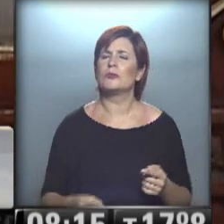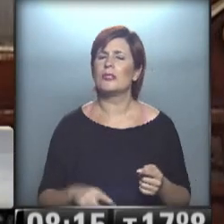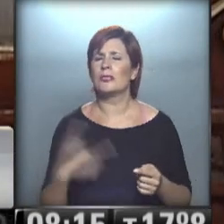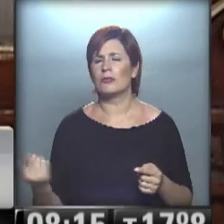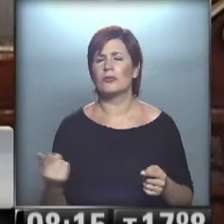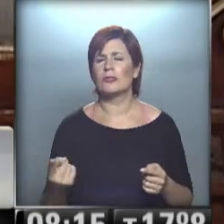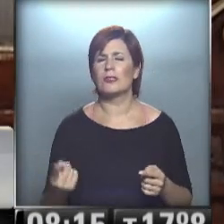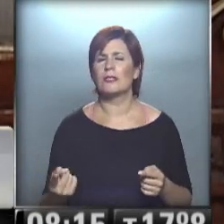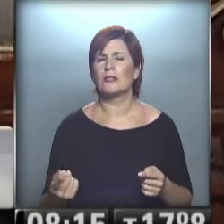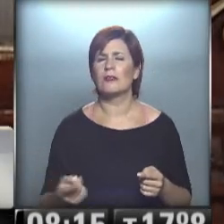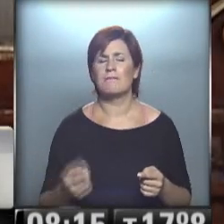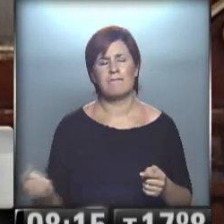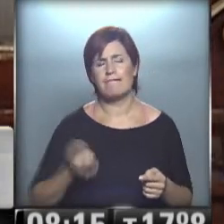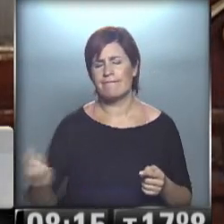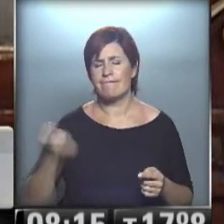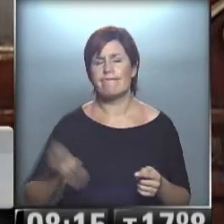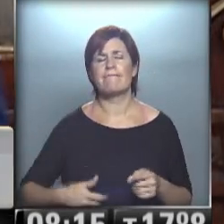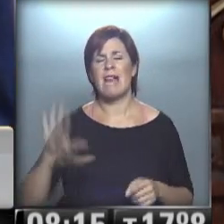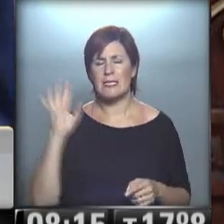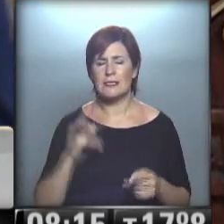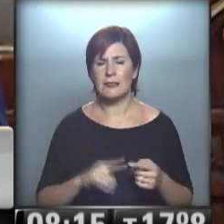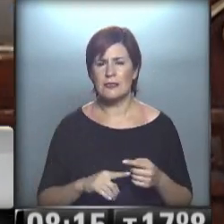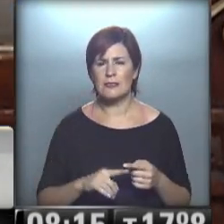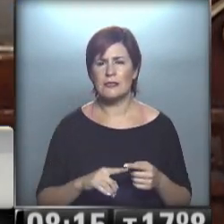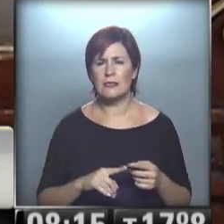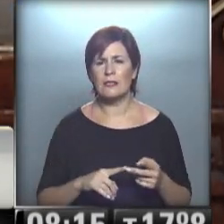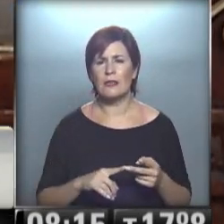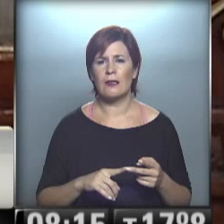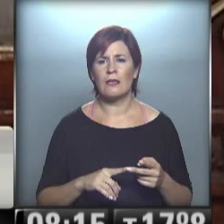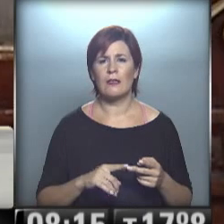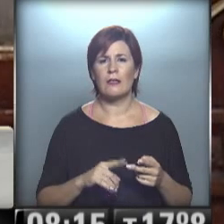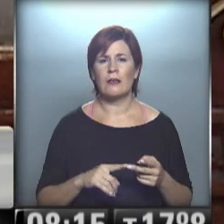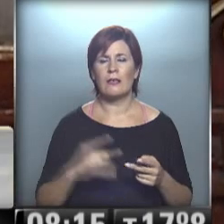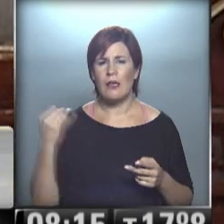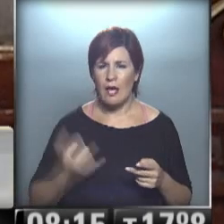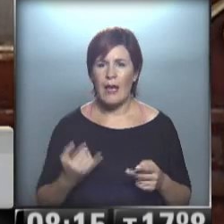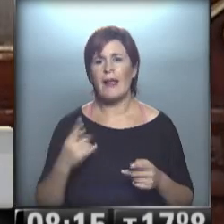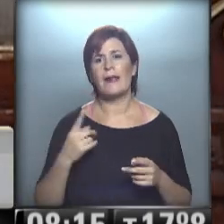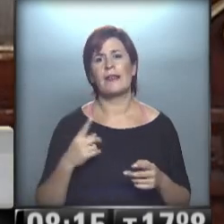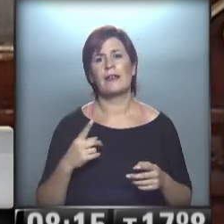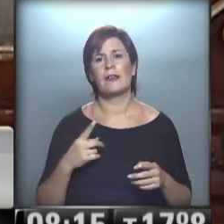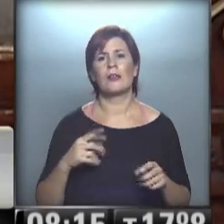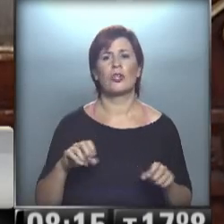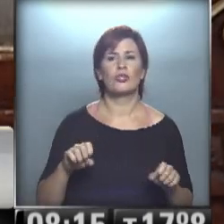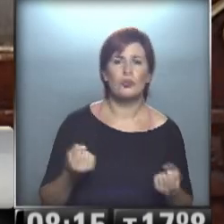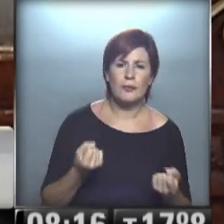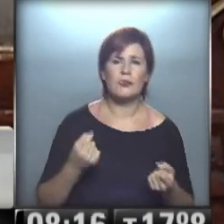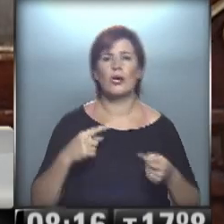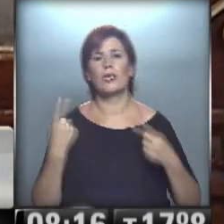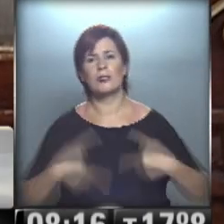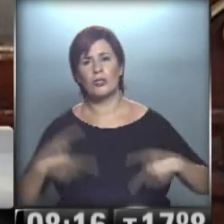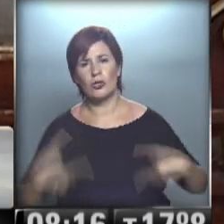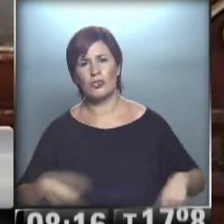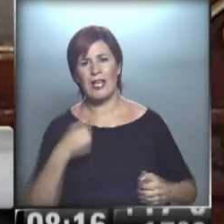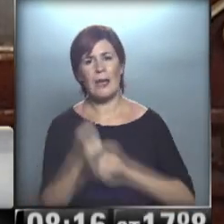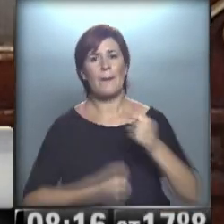con, fundamentalmente, el hecho de que se están produciendo algunas suspensiones o amagan las empresas con algún tipo de suspensión. El